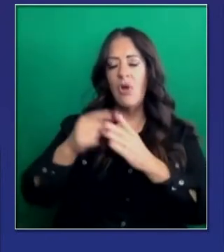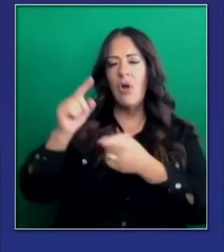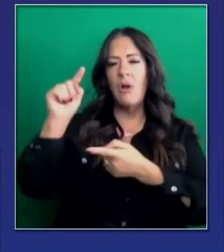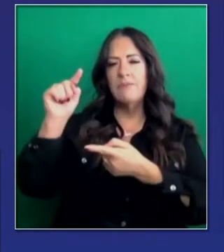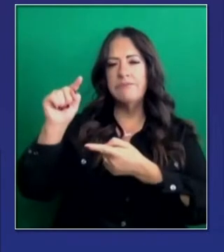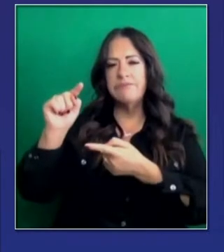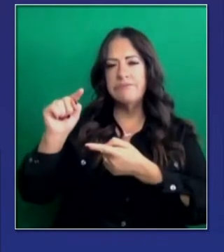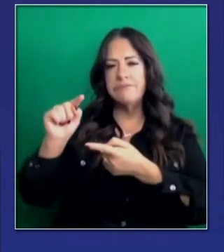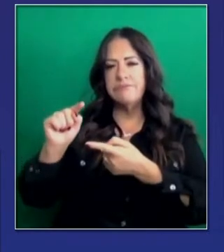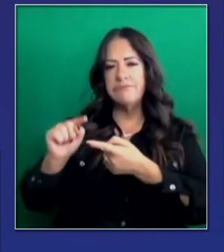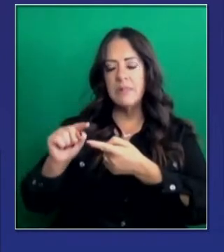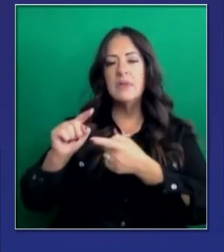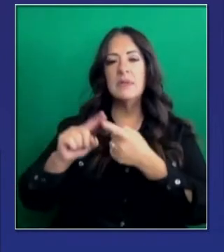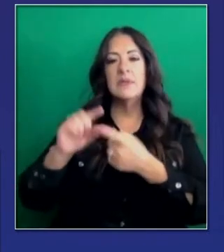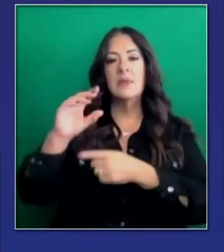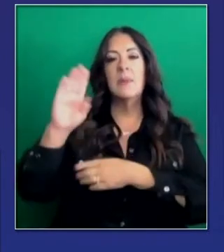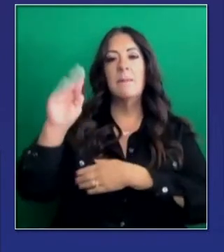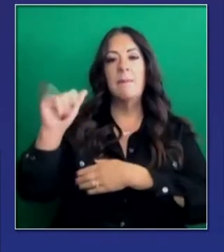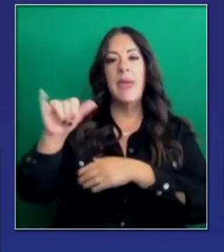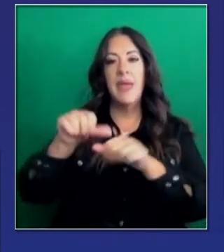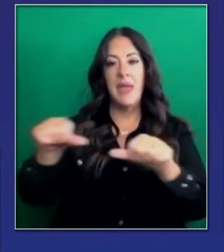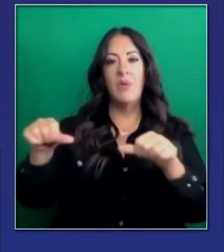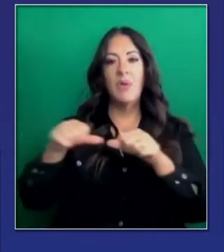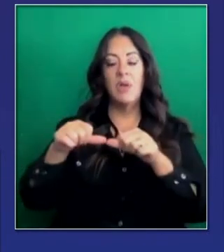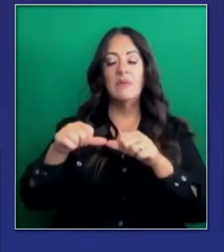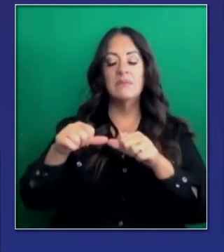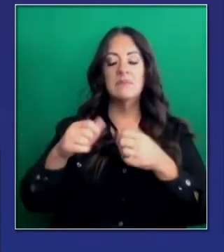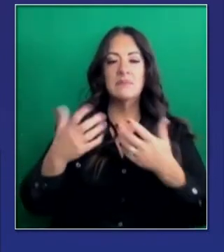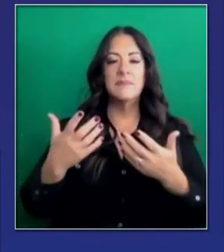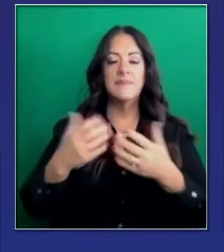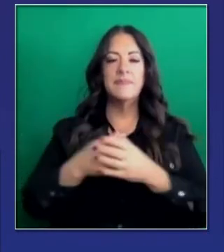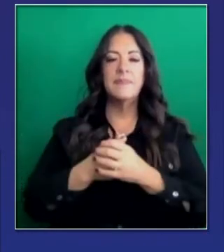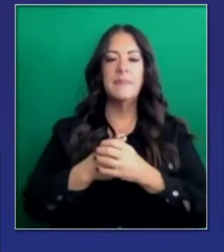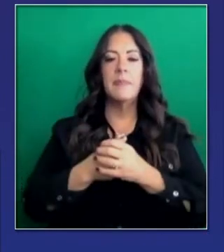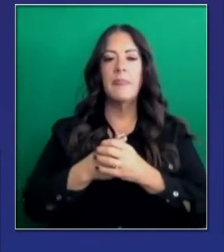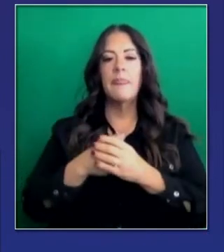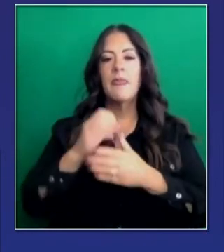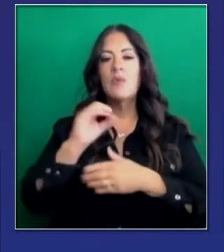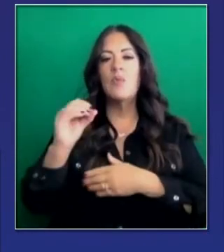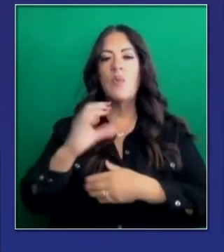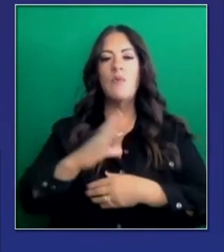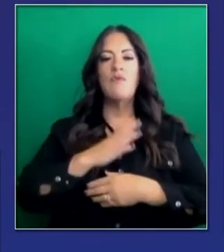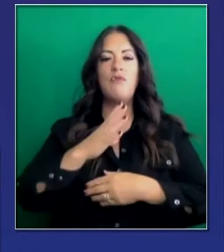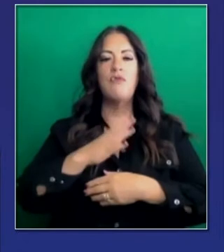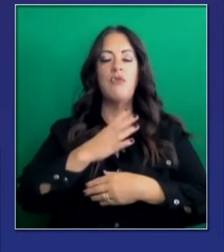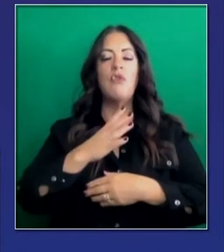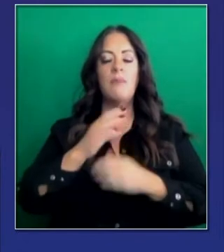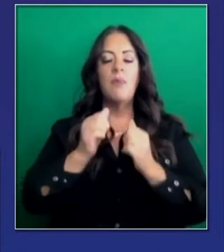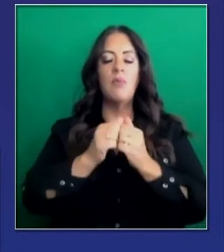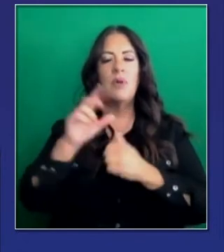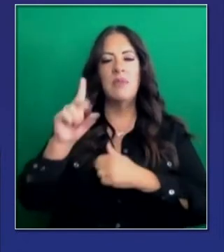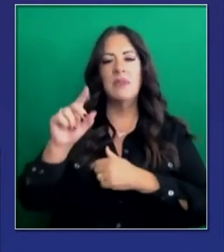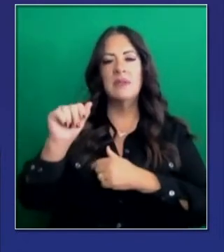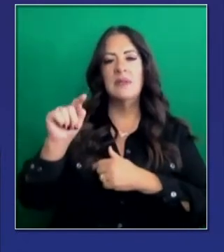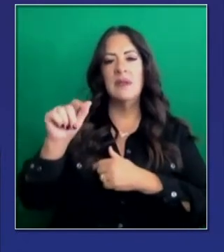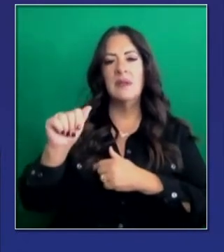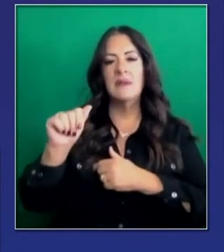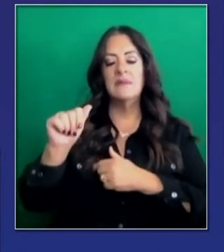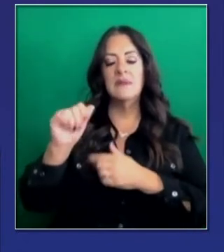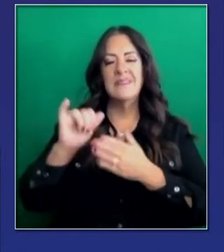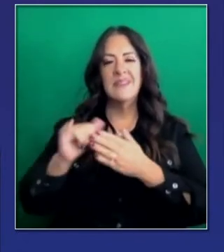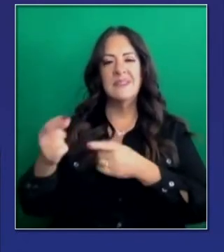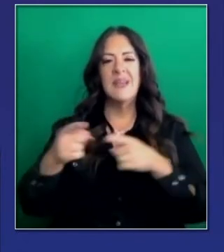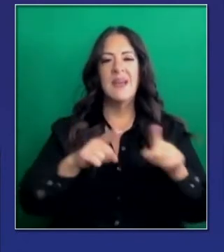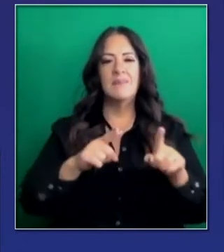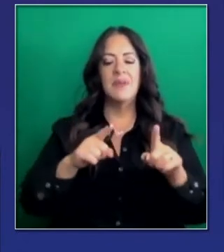en el área de la bahía y es muy probable que eso llevará aunque no es formal pero en los datos eso veremos que se